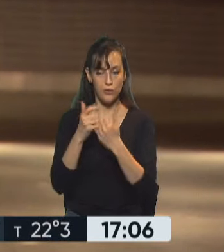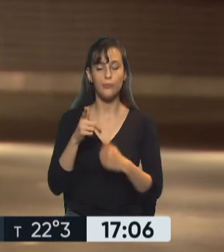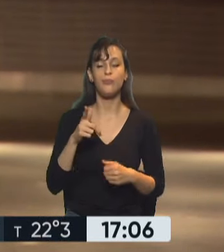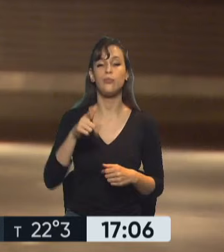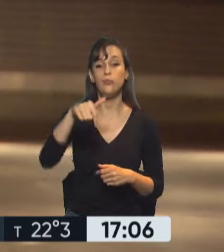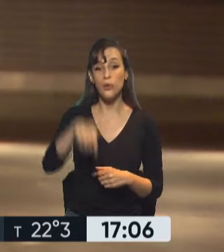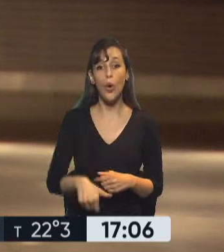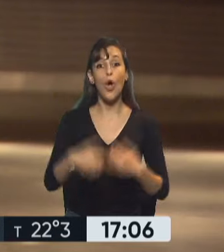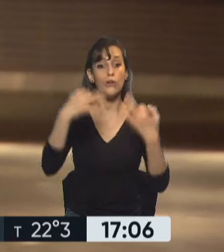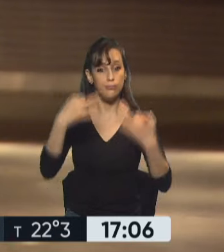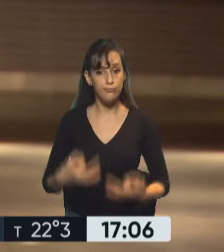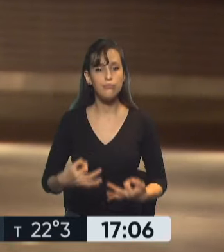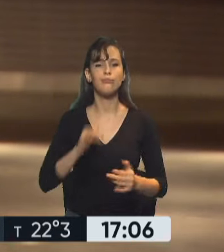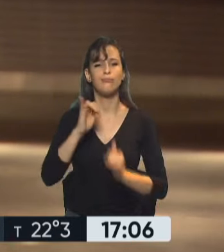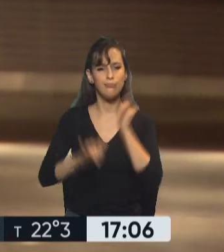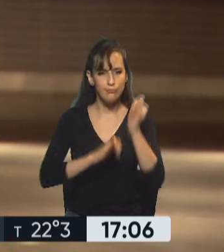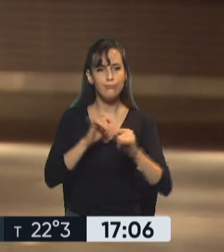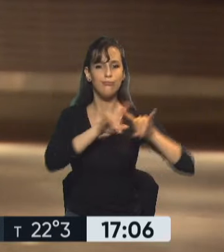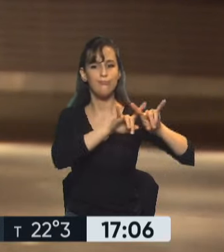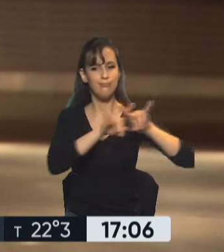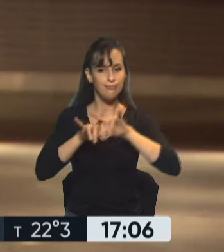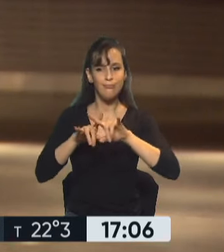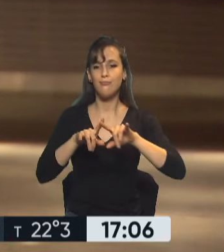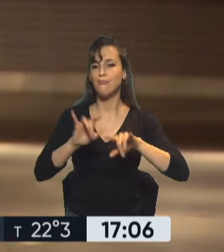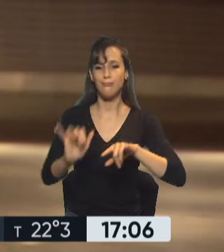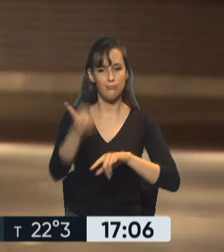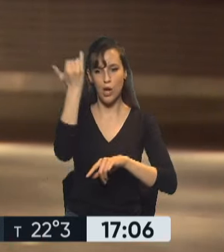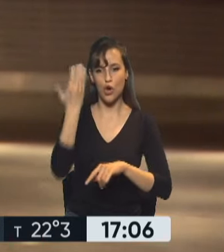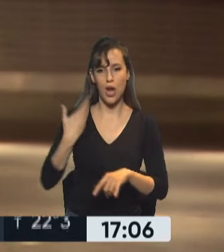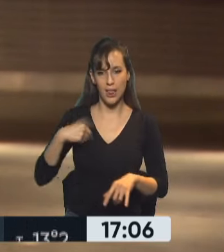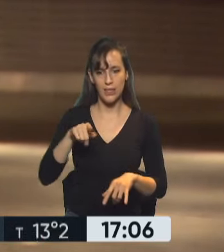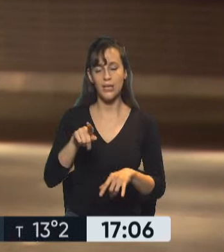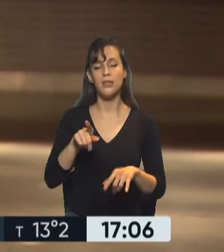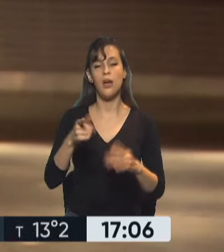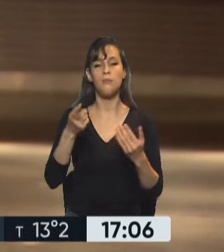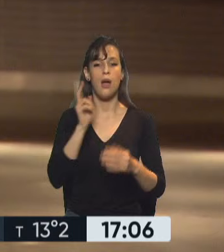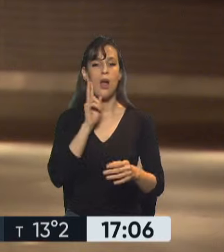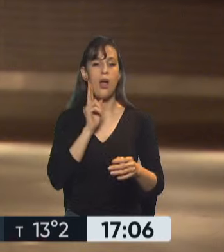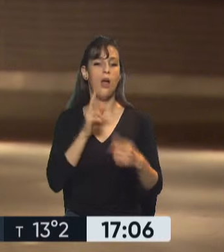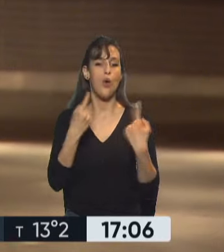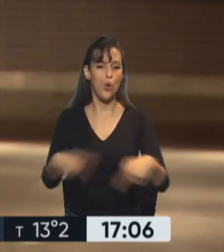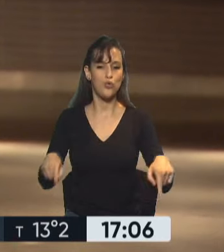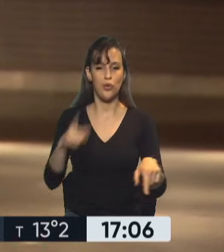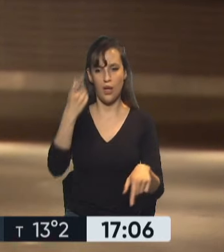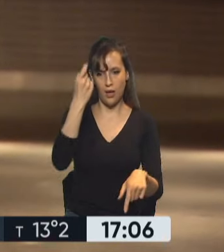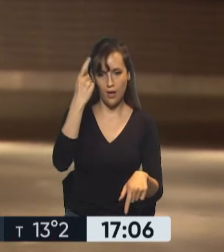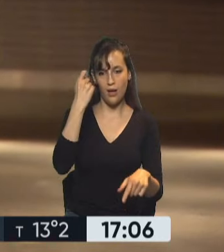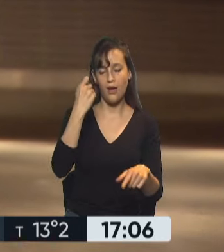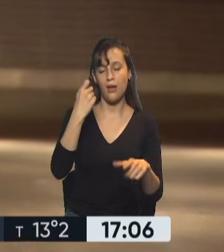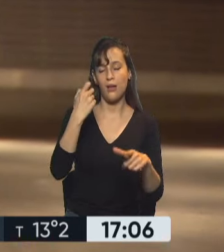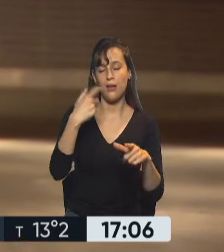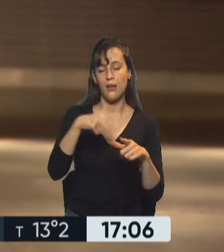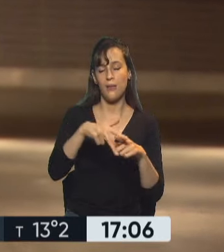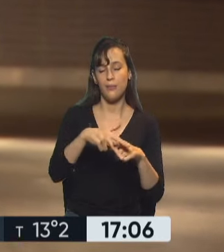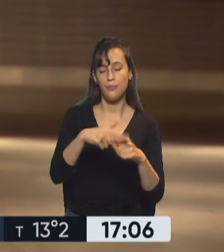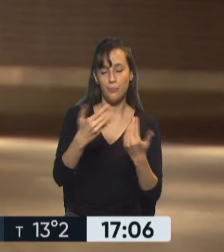lanzando la plataforma más grande de la Argentina en materia de contenidos virtuales educativos. Así que es una plataforma muy